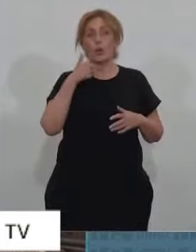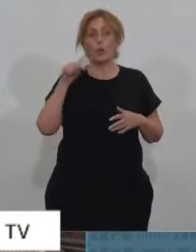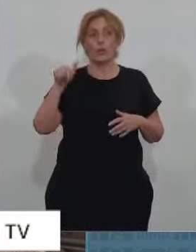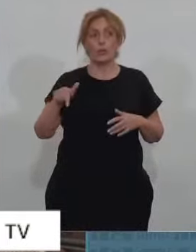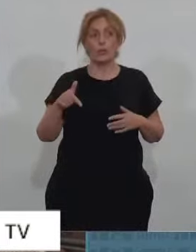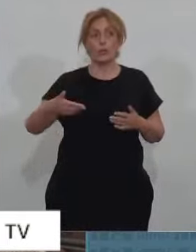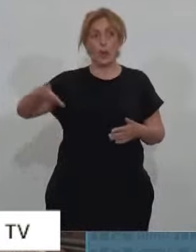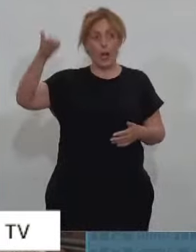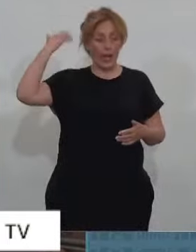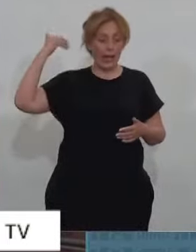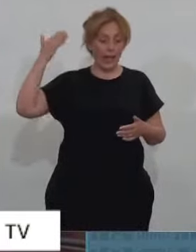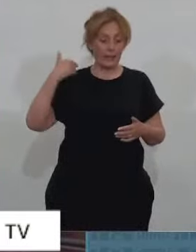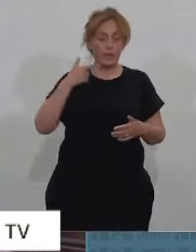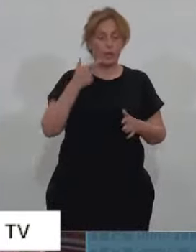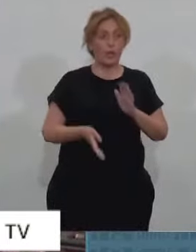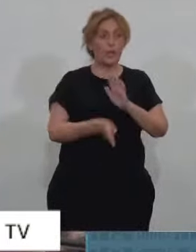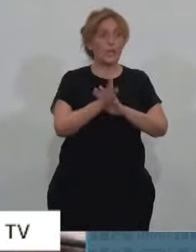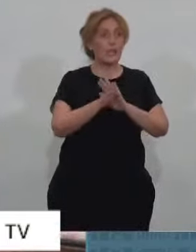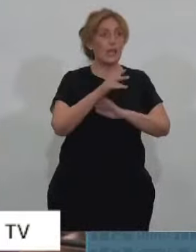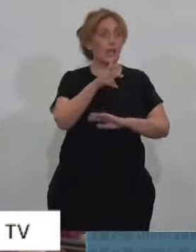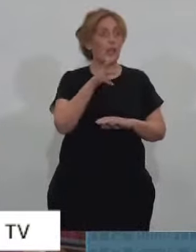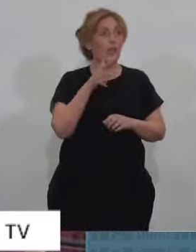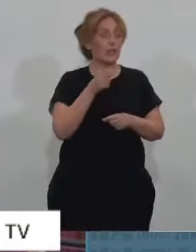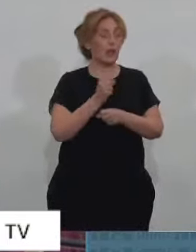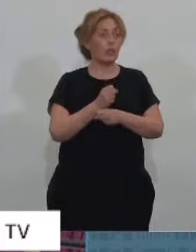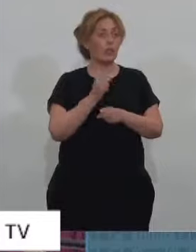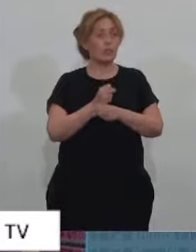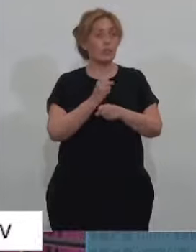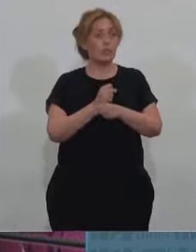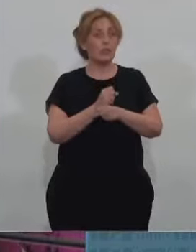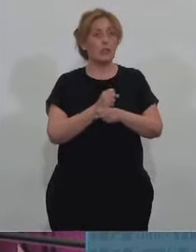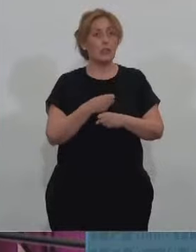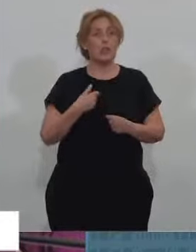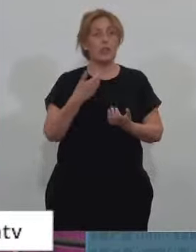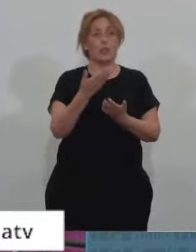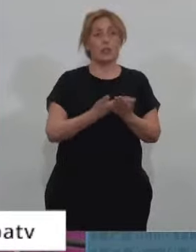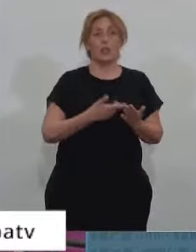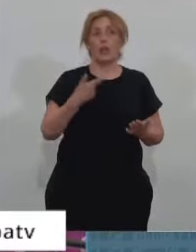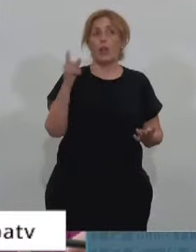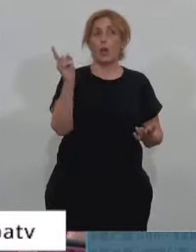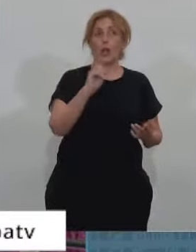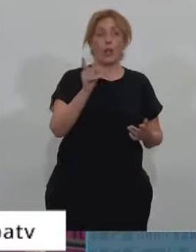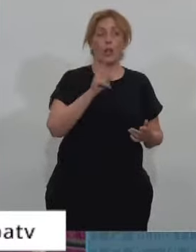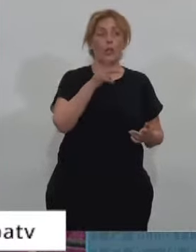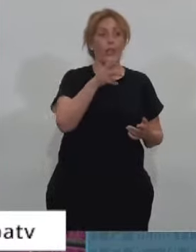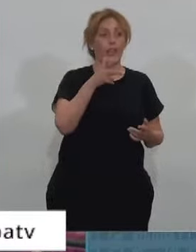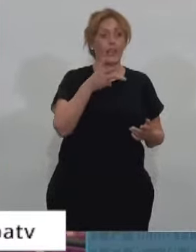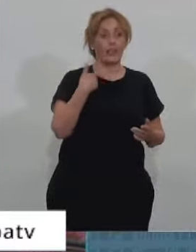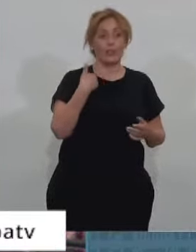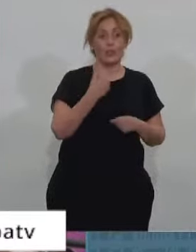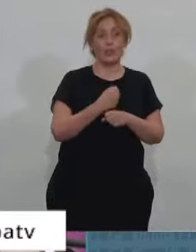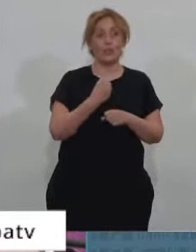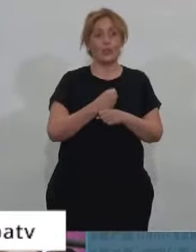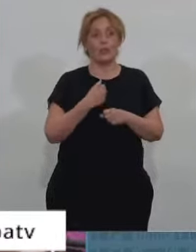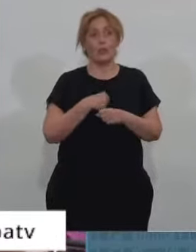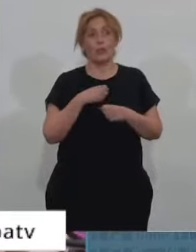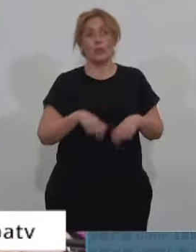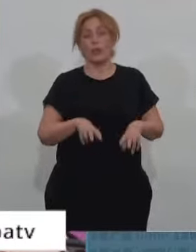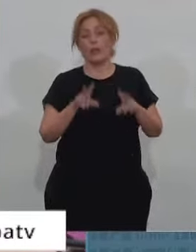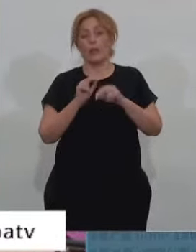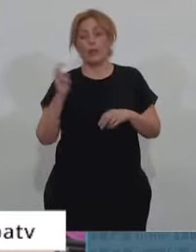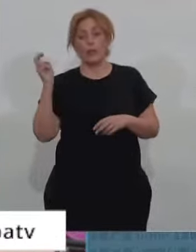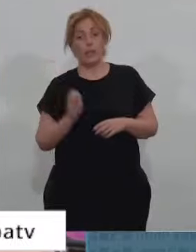teletrabajo, que así lo soliciten, los que no, evidentemente, perderían su derecho a teletrabajar, pero que ya lo habían perdido por el acuerdo de mayo